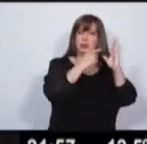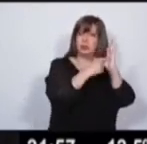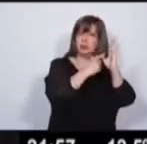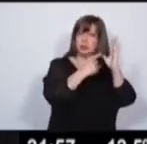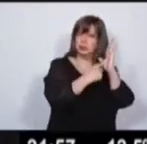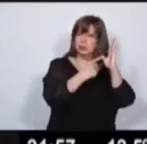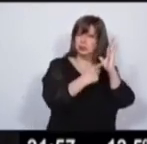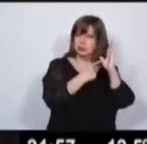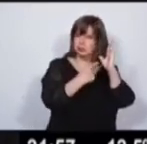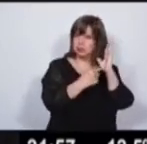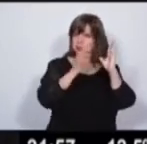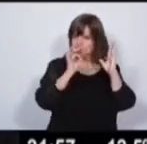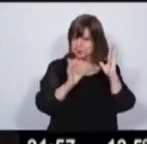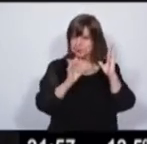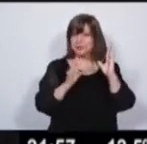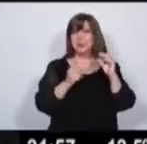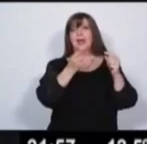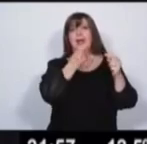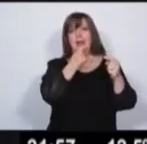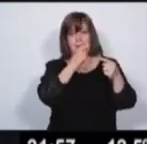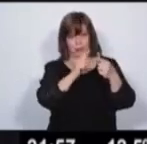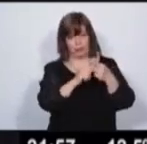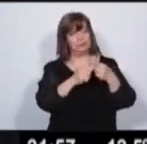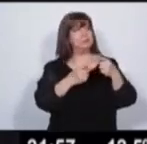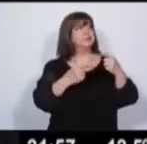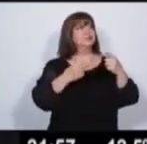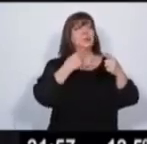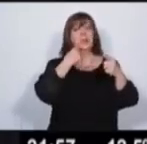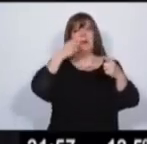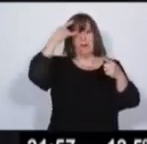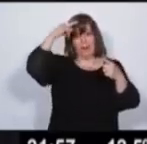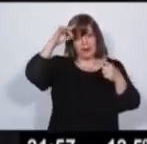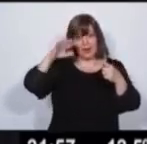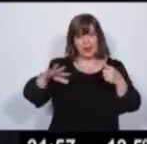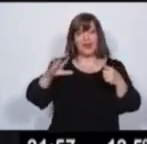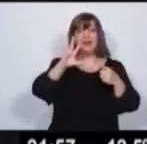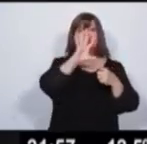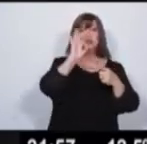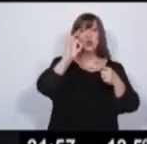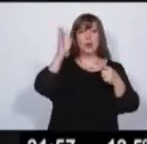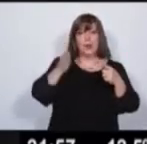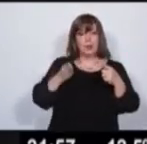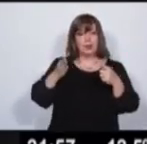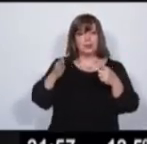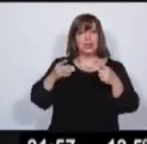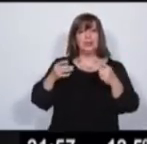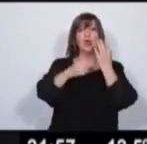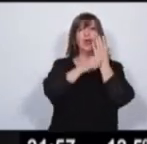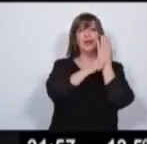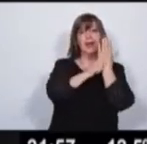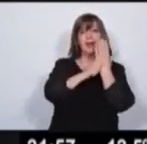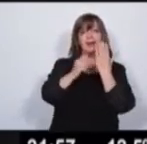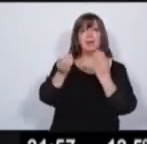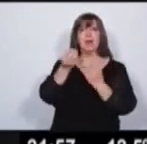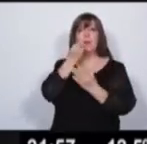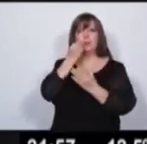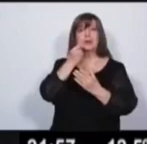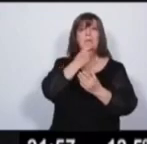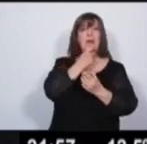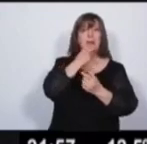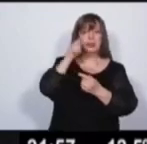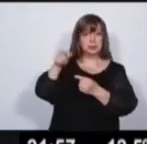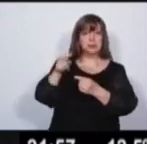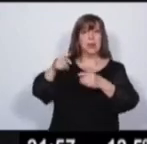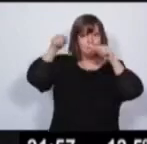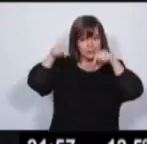tenemos que activar Como por ejemplo decir de ganadería 50% de la carne que se consume en Mendoza que